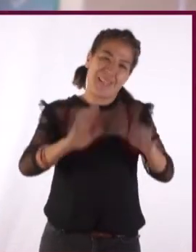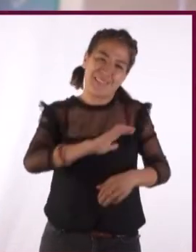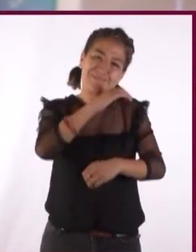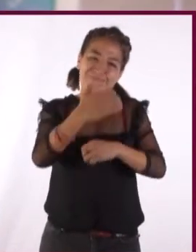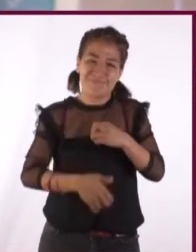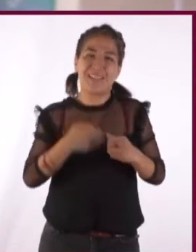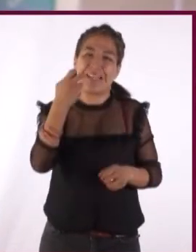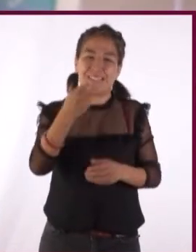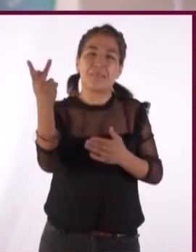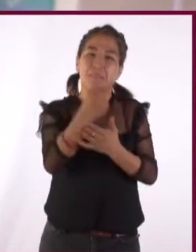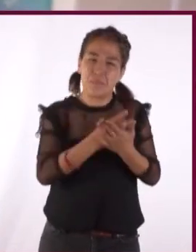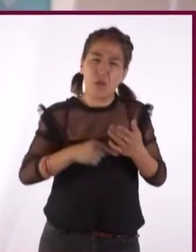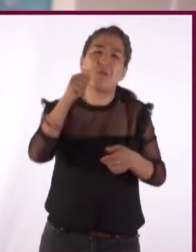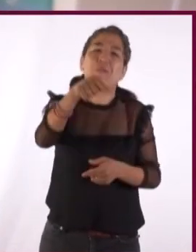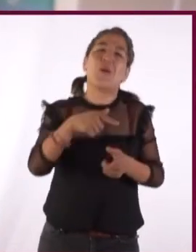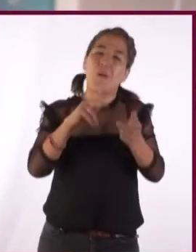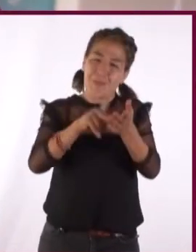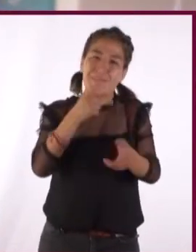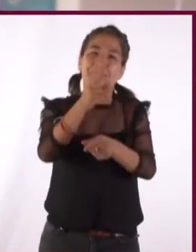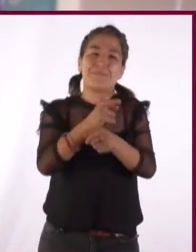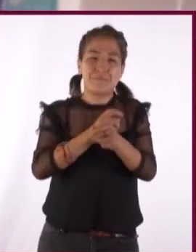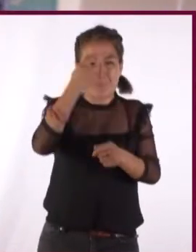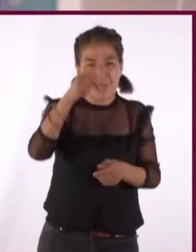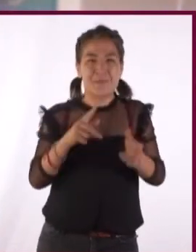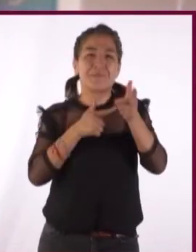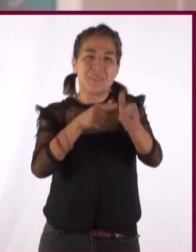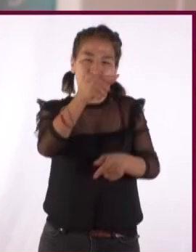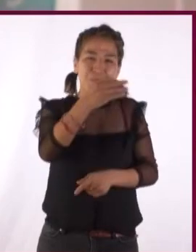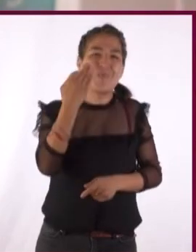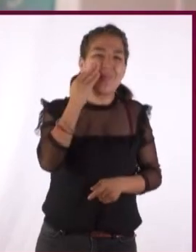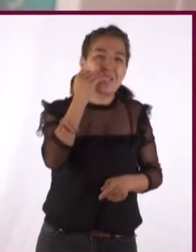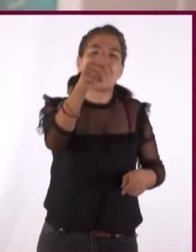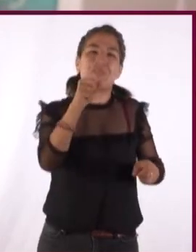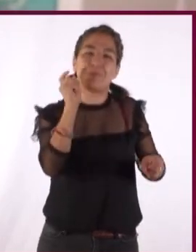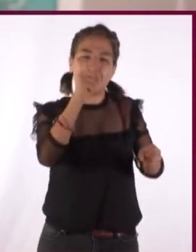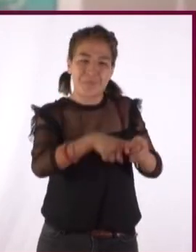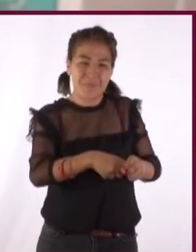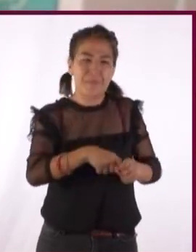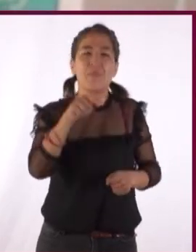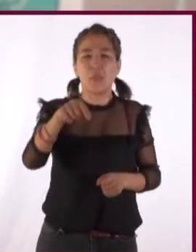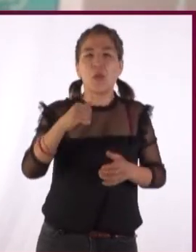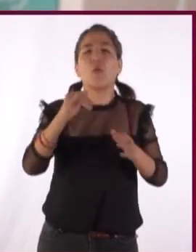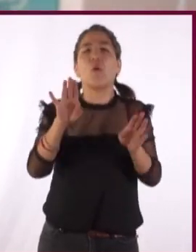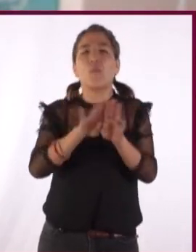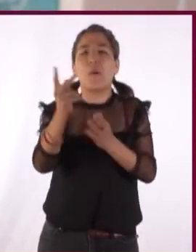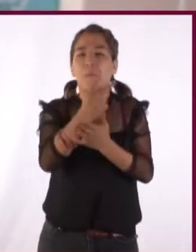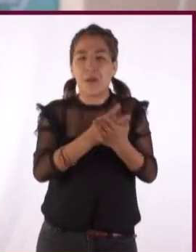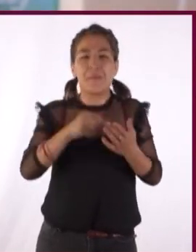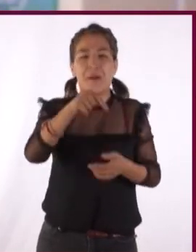programa y nuevamente los invitamos a que nos sigan por redes sociales. Y si quieren ver los programas de